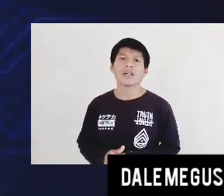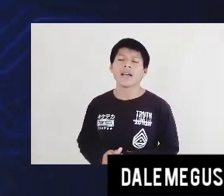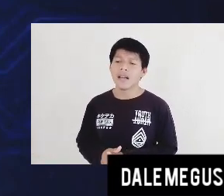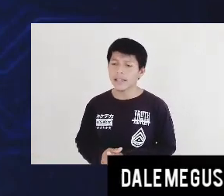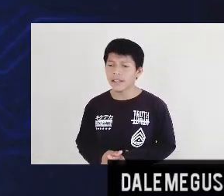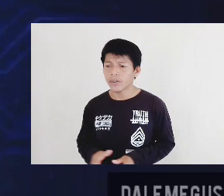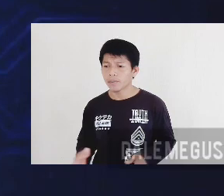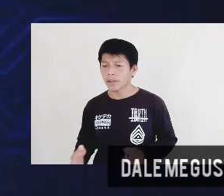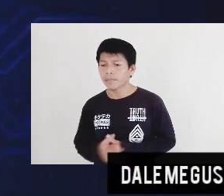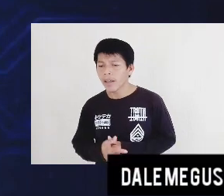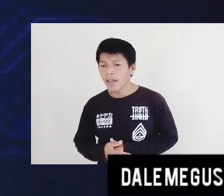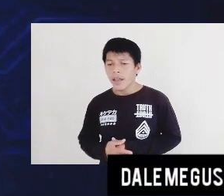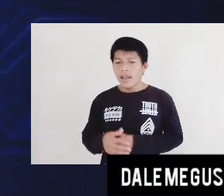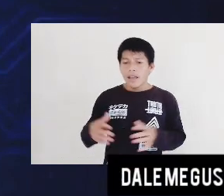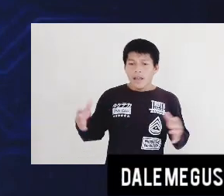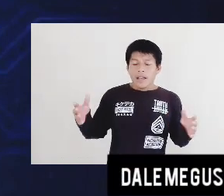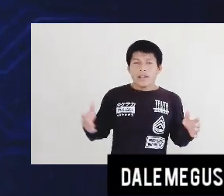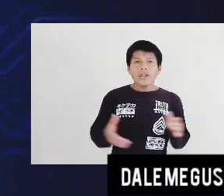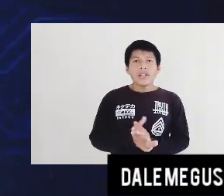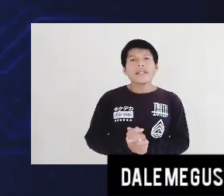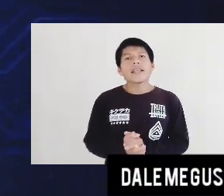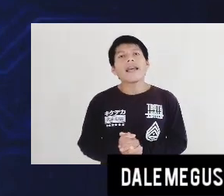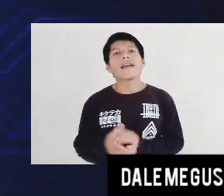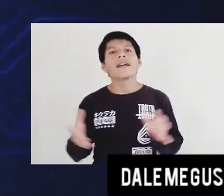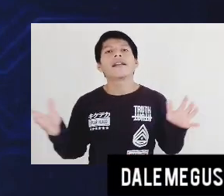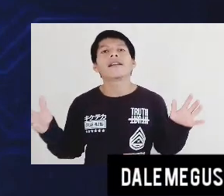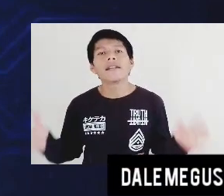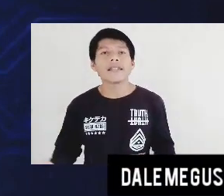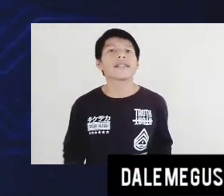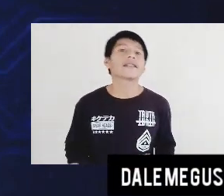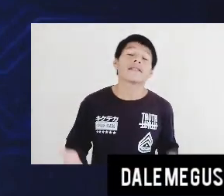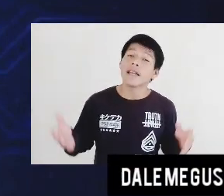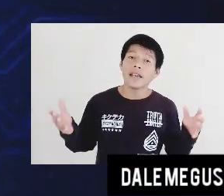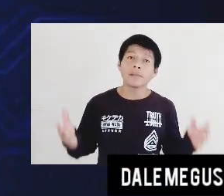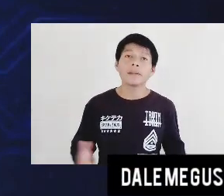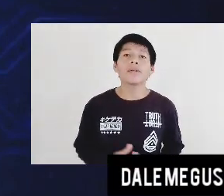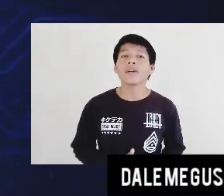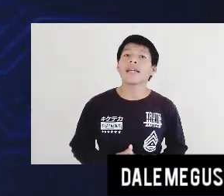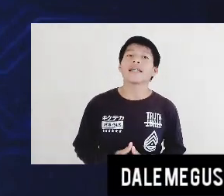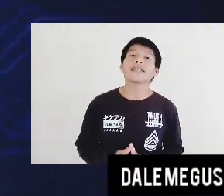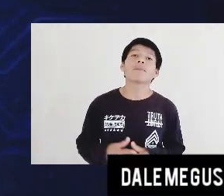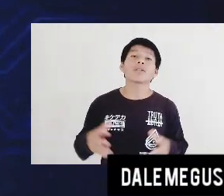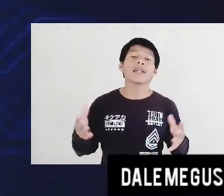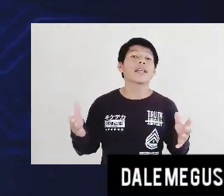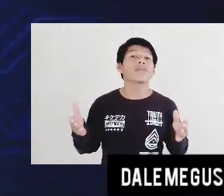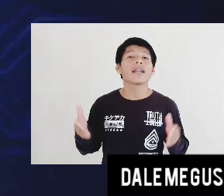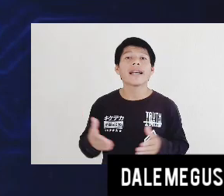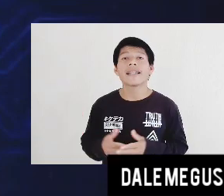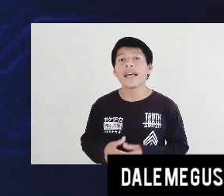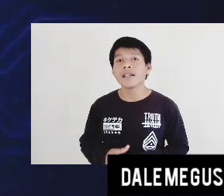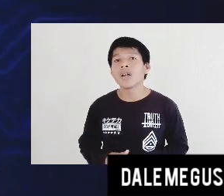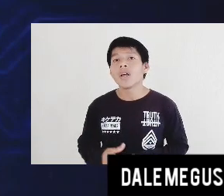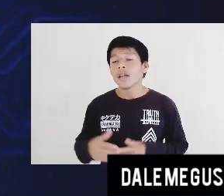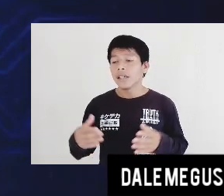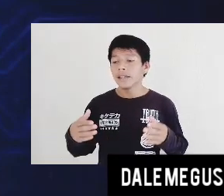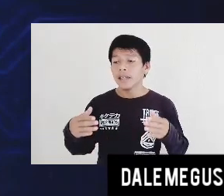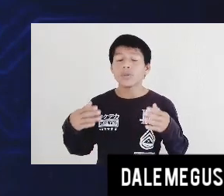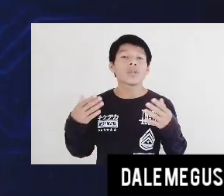nosotros. Así es, señores. Bueno, señores, les pido que sigamos creciendo en el